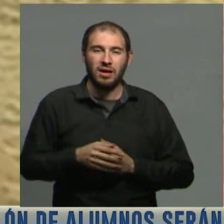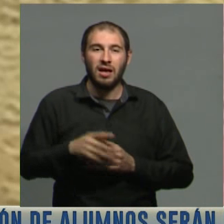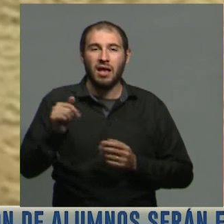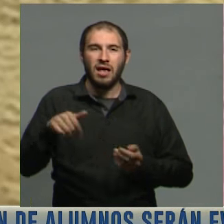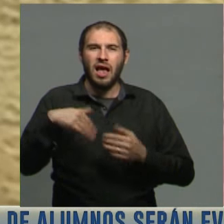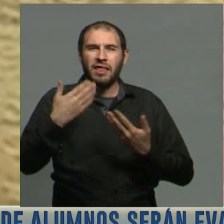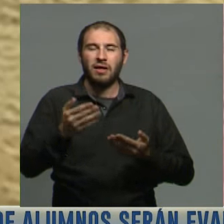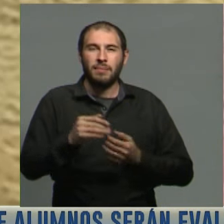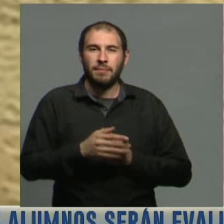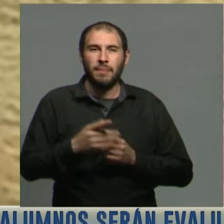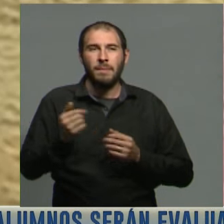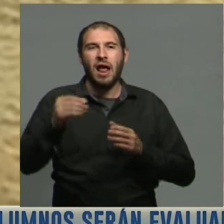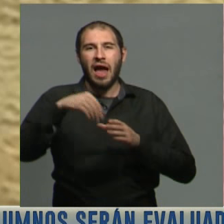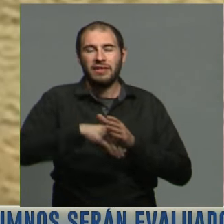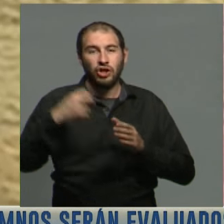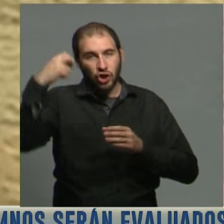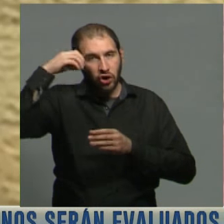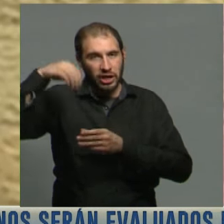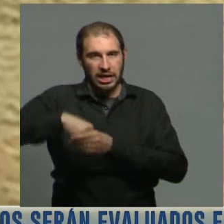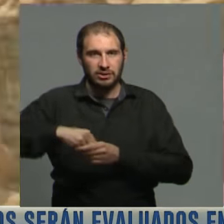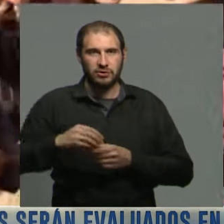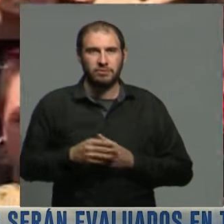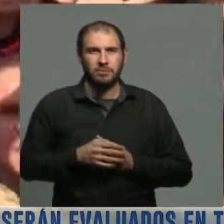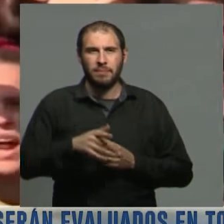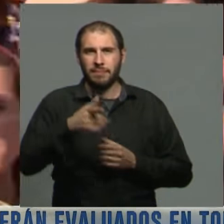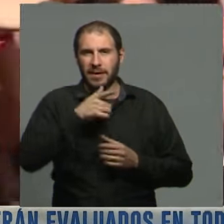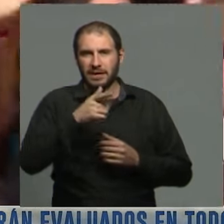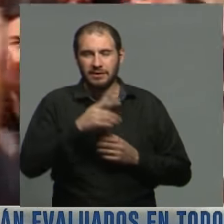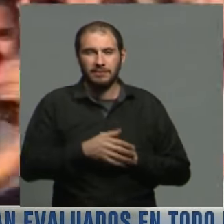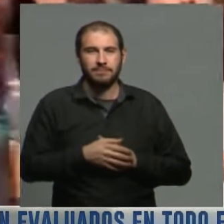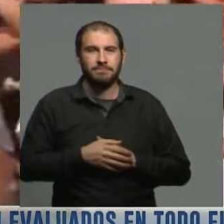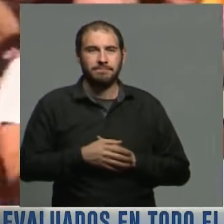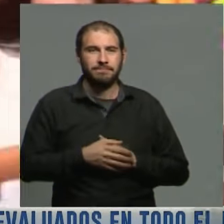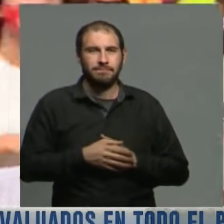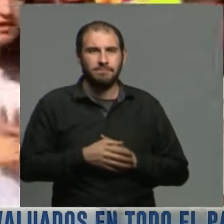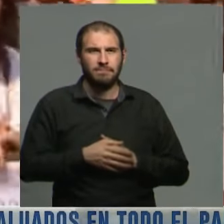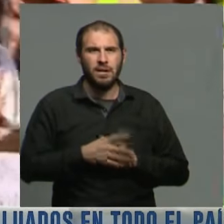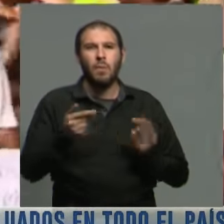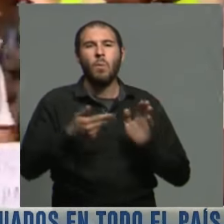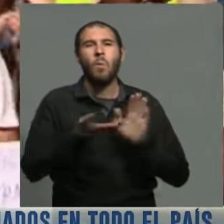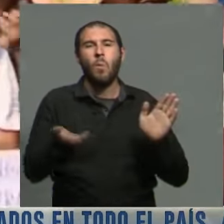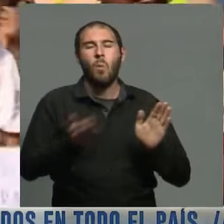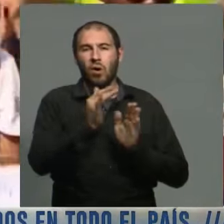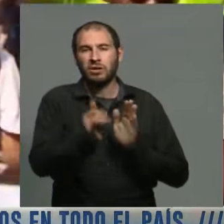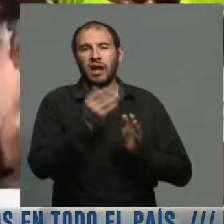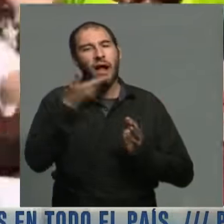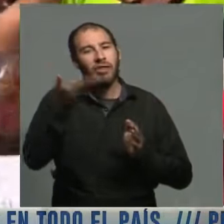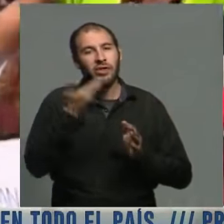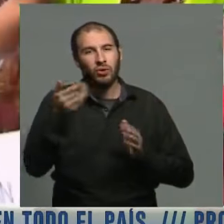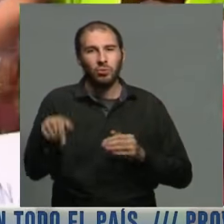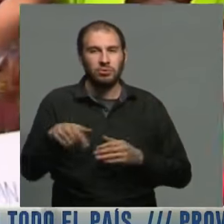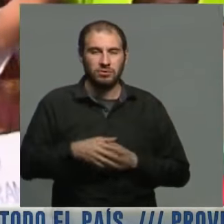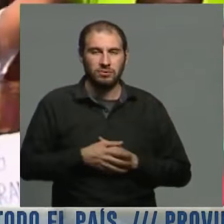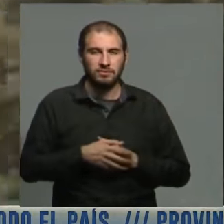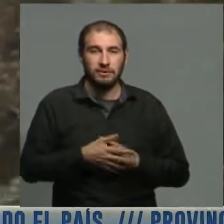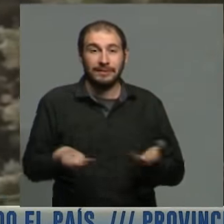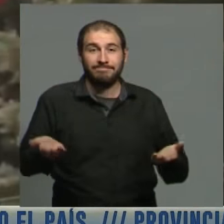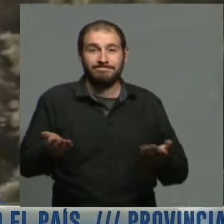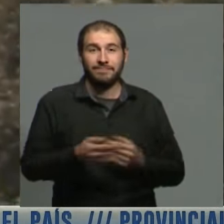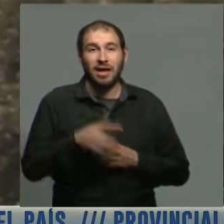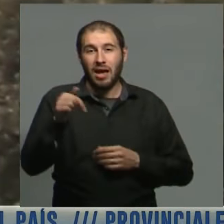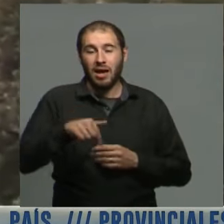que es el hemiciclo, pero todavía dentro del Parlamento, han hecho una especie de exposición, unos discursos, y bueno, y